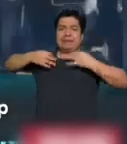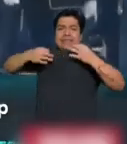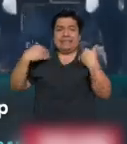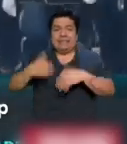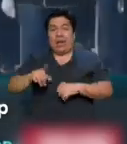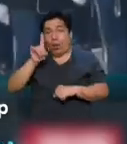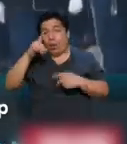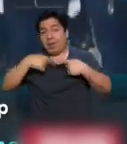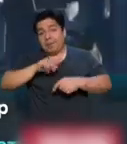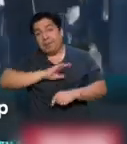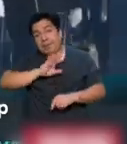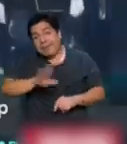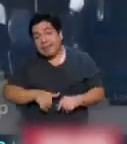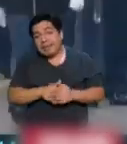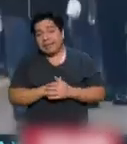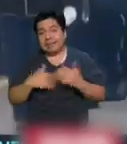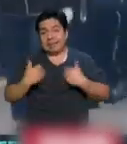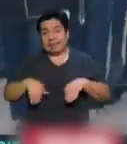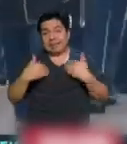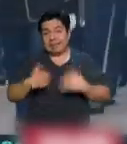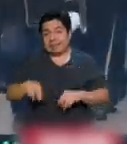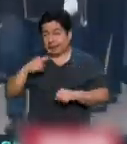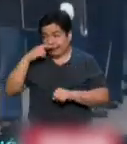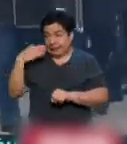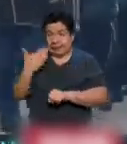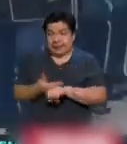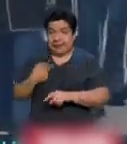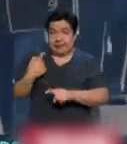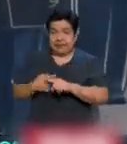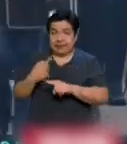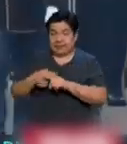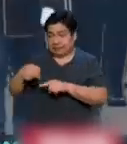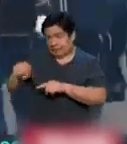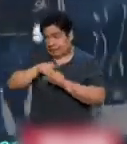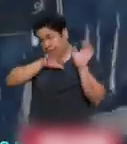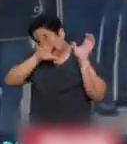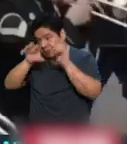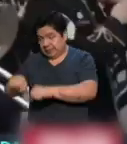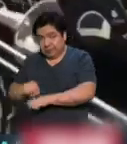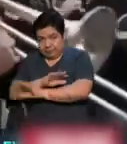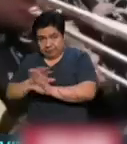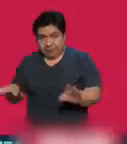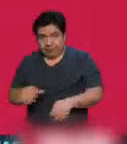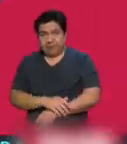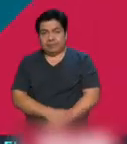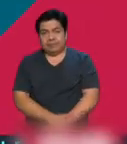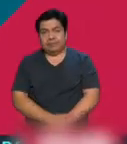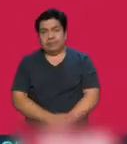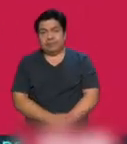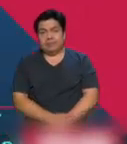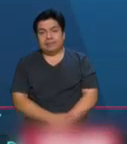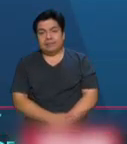donde una persona murió. El presunto responsable del ataque fue detenido por las autoridades.